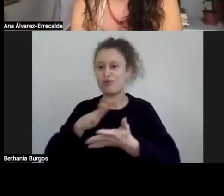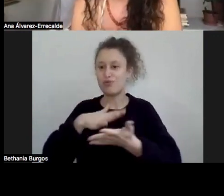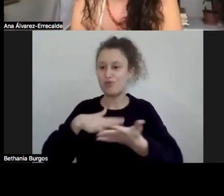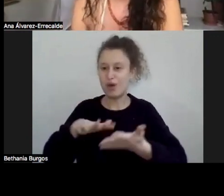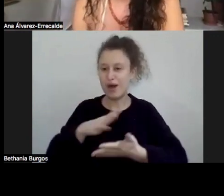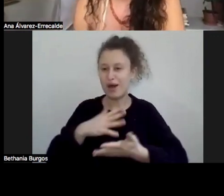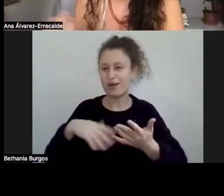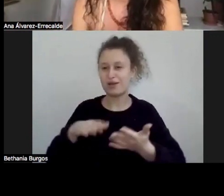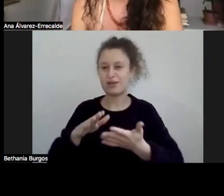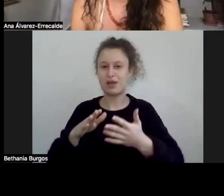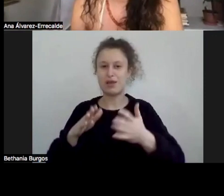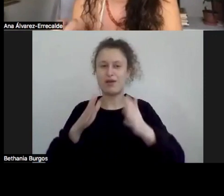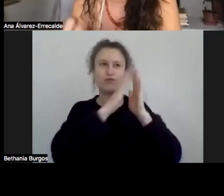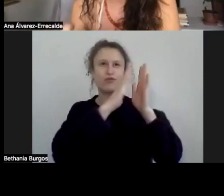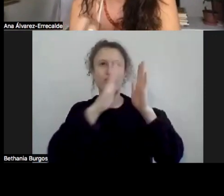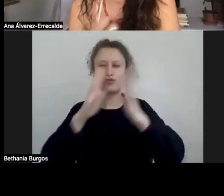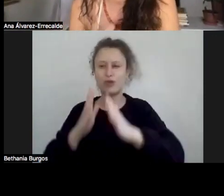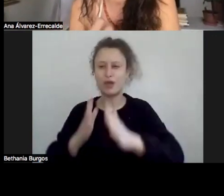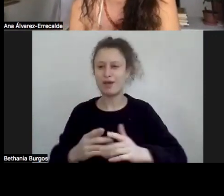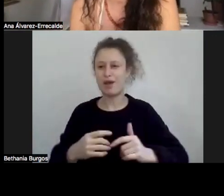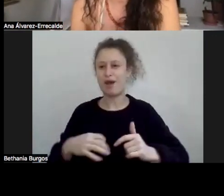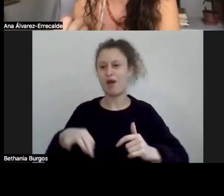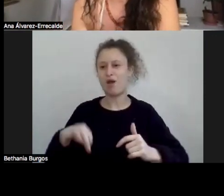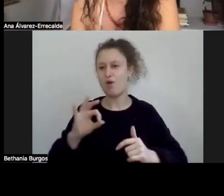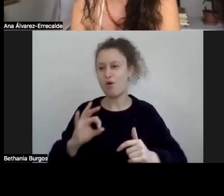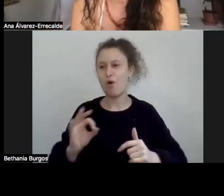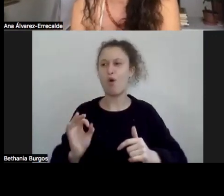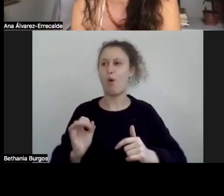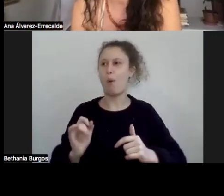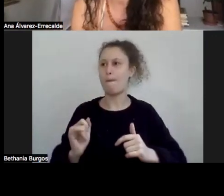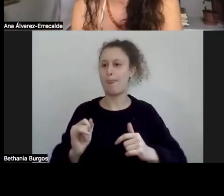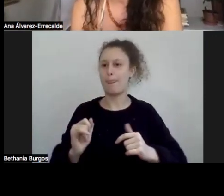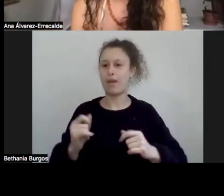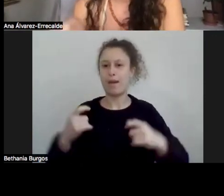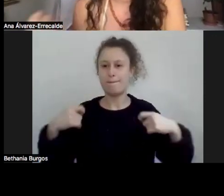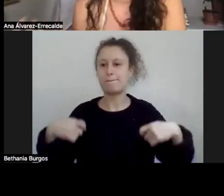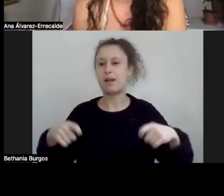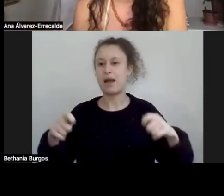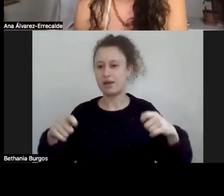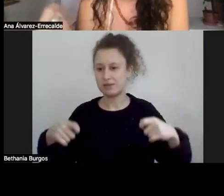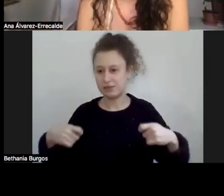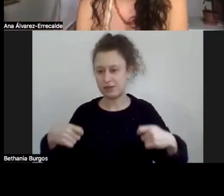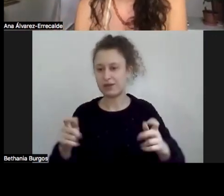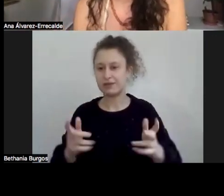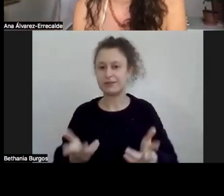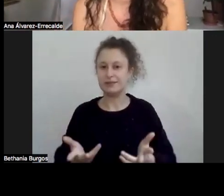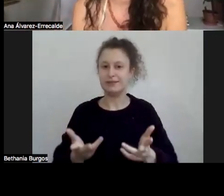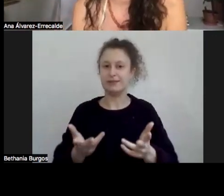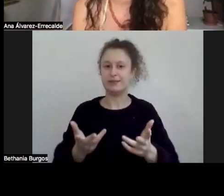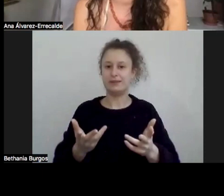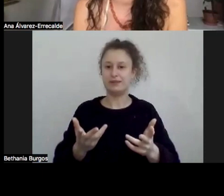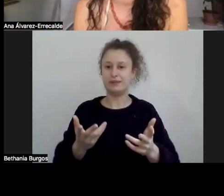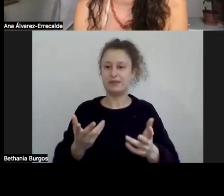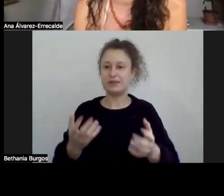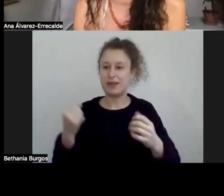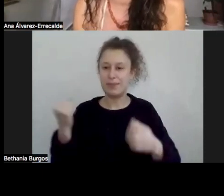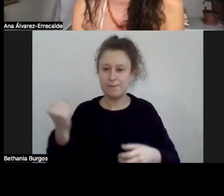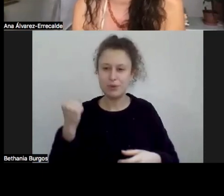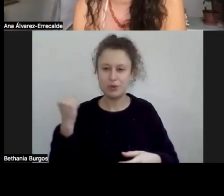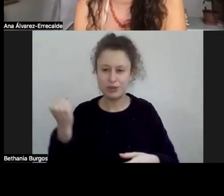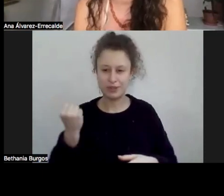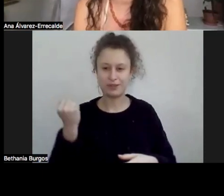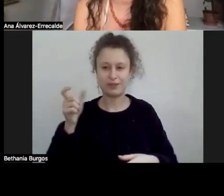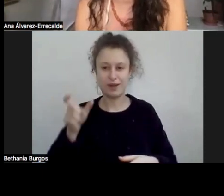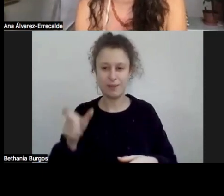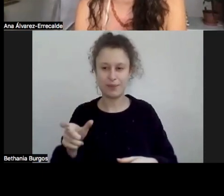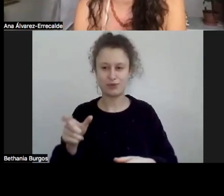¿no? Todo esto lo que implica como valor personal a la persona cuidadora y a la vez la desvalorización social, que